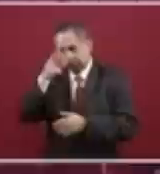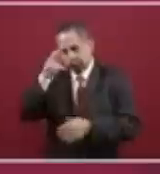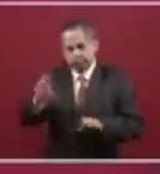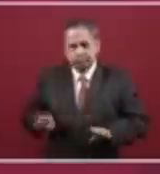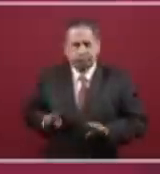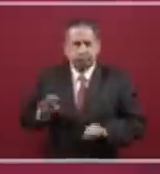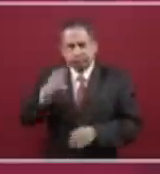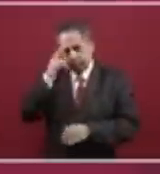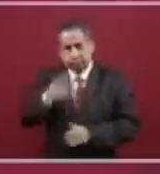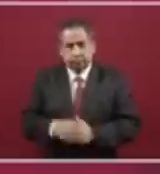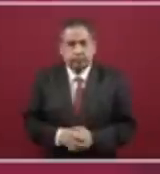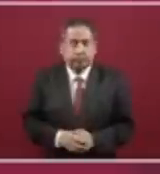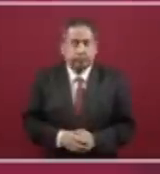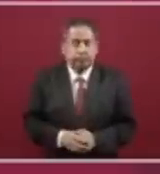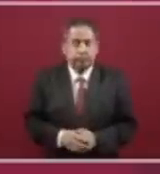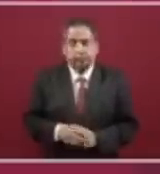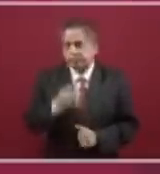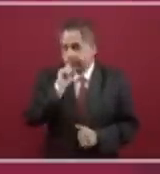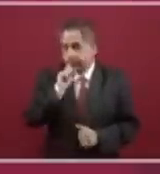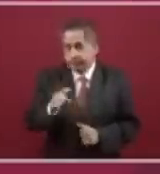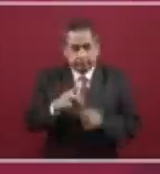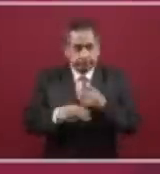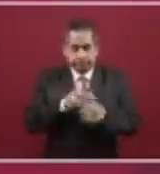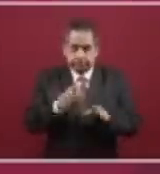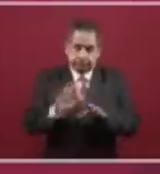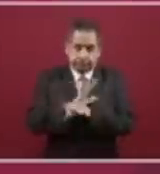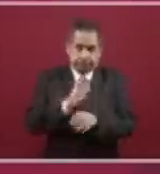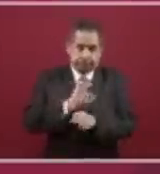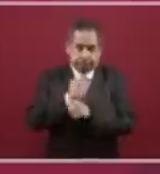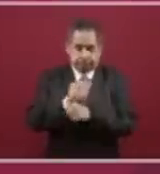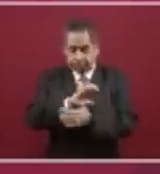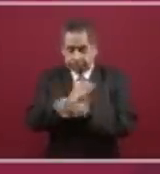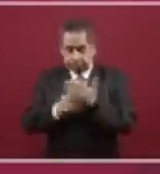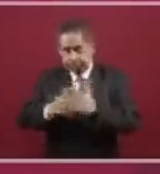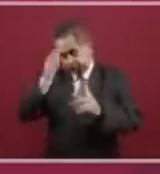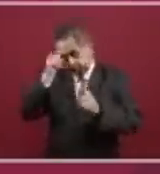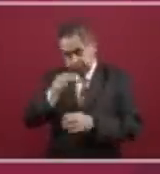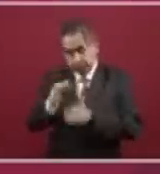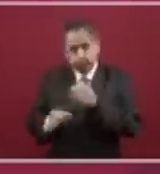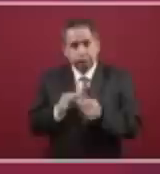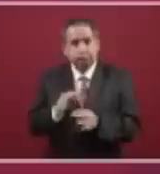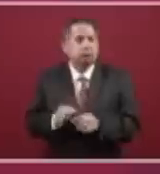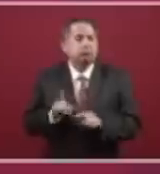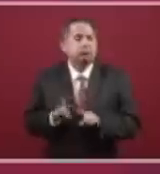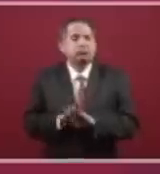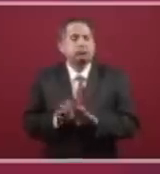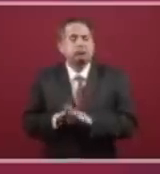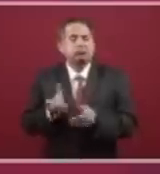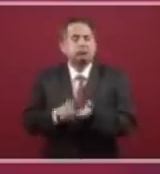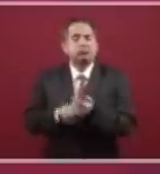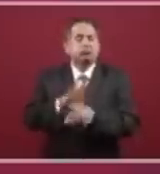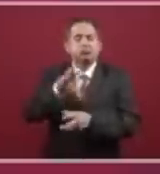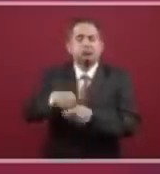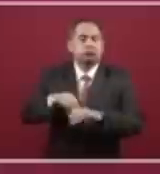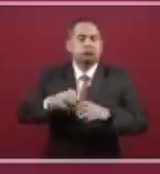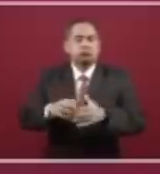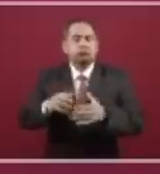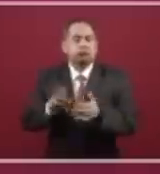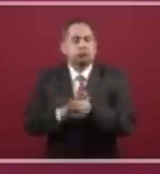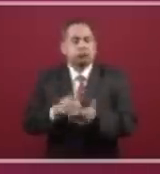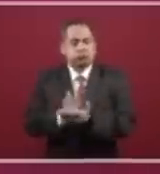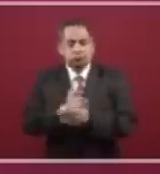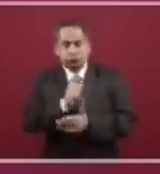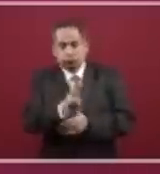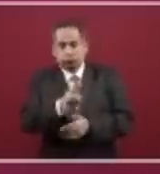esto permitió además la modificación de convenios de acuerdos previos e incluyó el compromiso del pago de